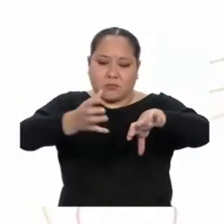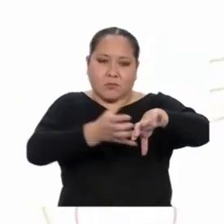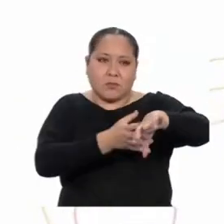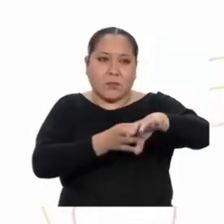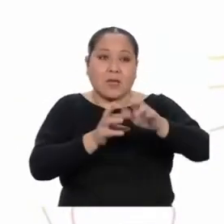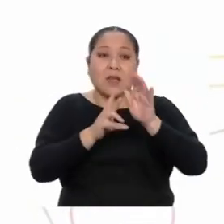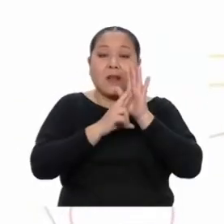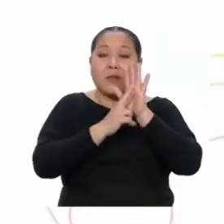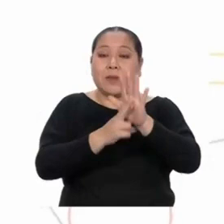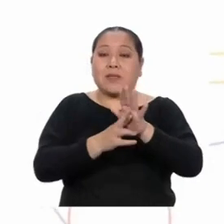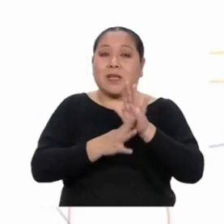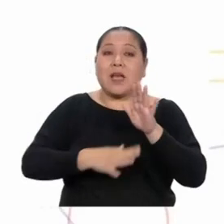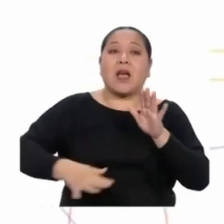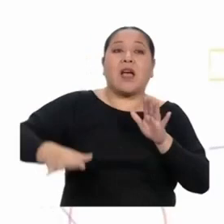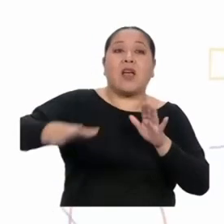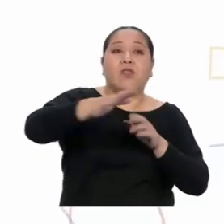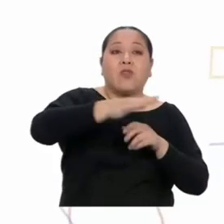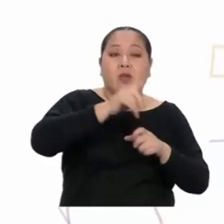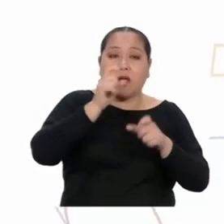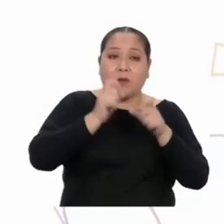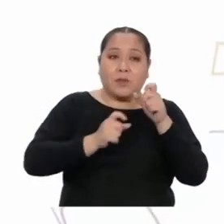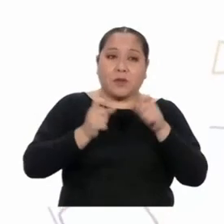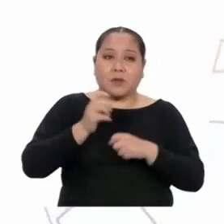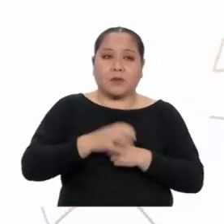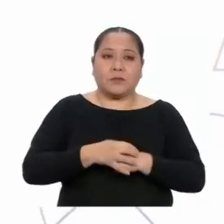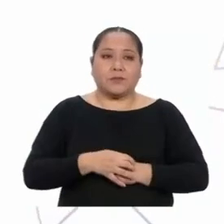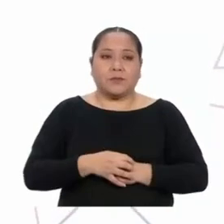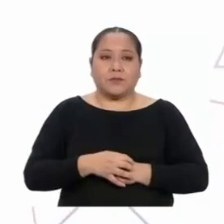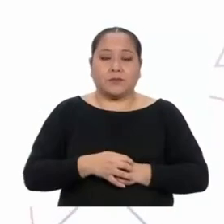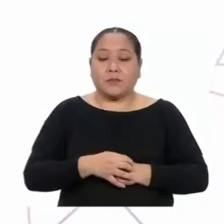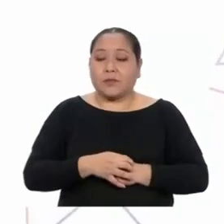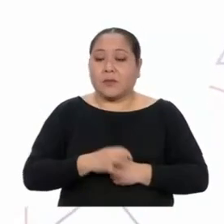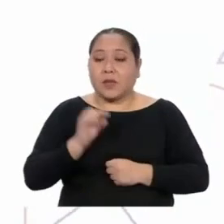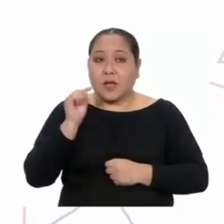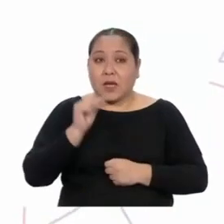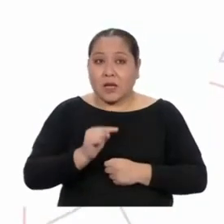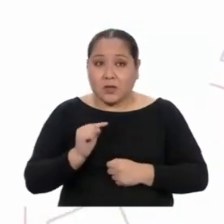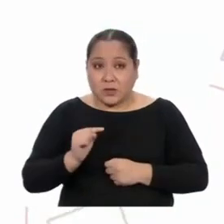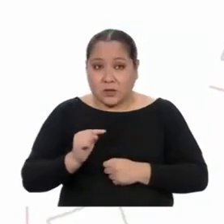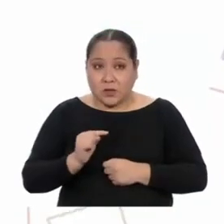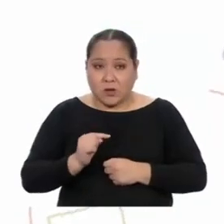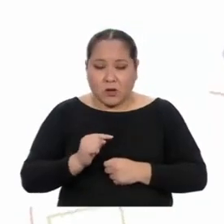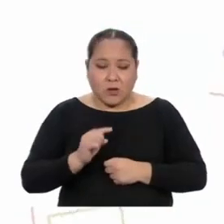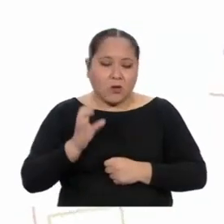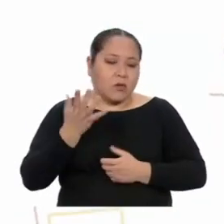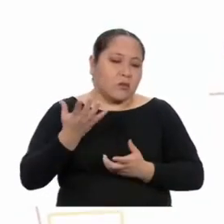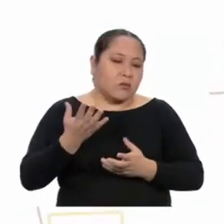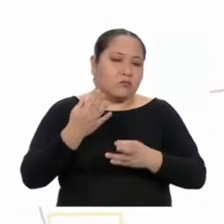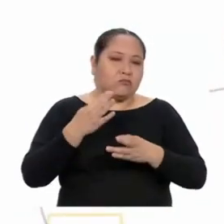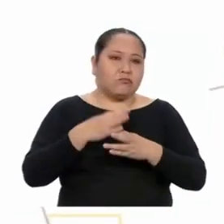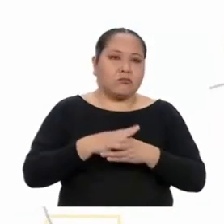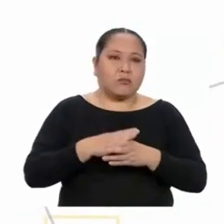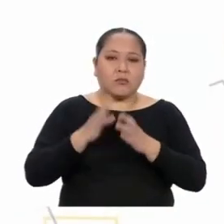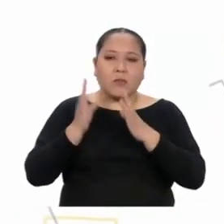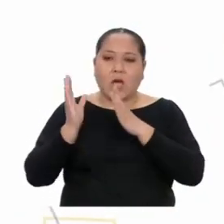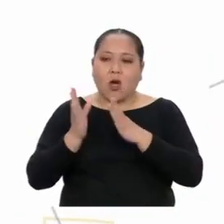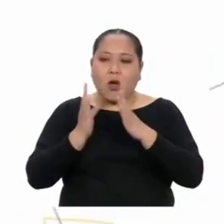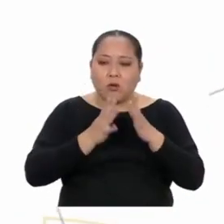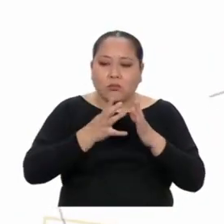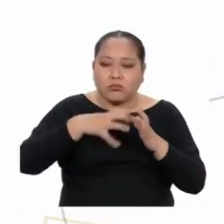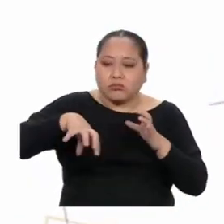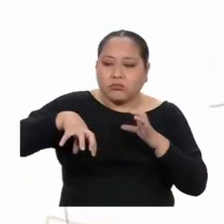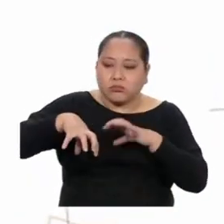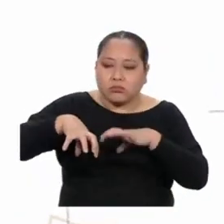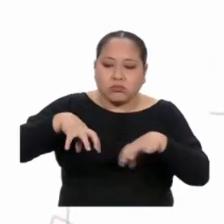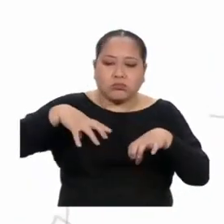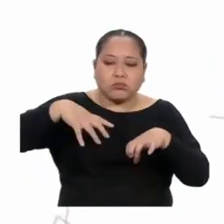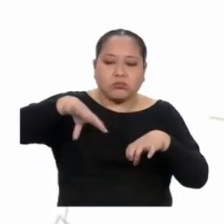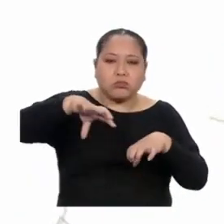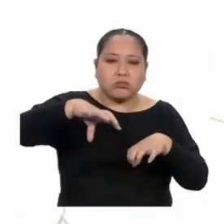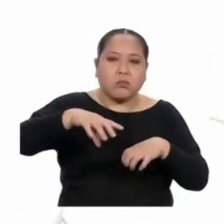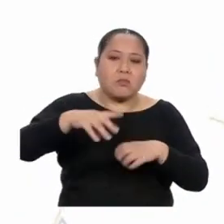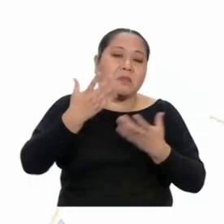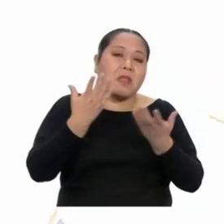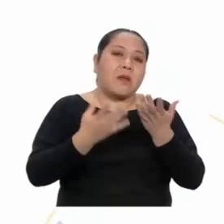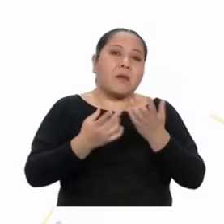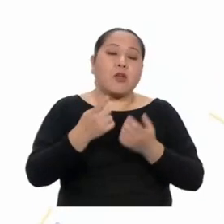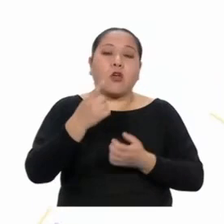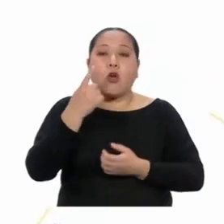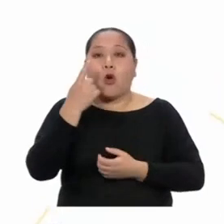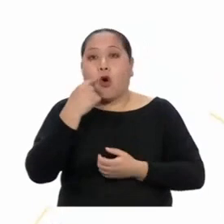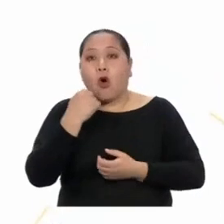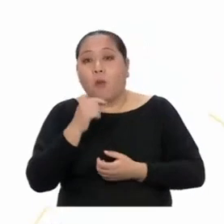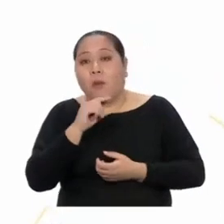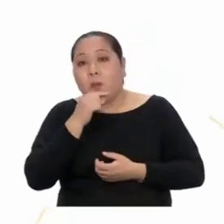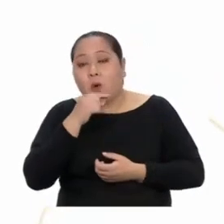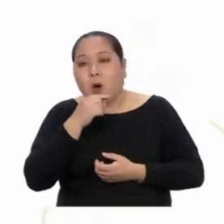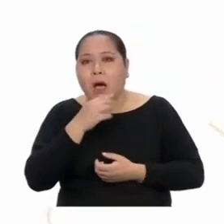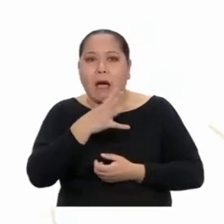la población en conjunto. Algo común en este tipo de método es que se organizan o clasifican las muestras por sexo,